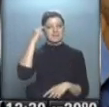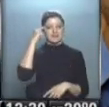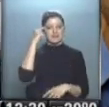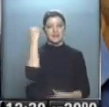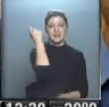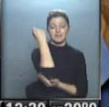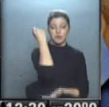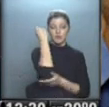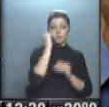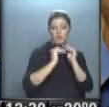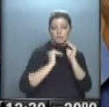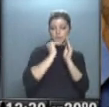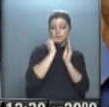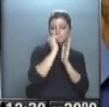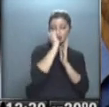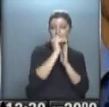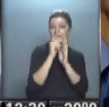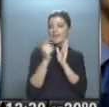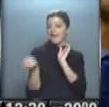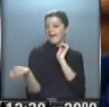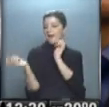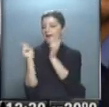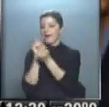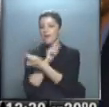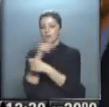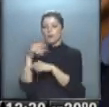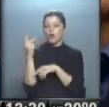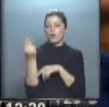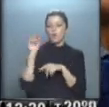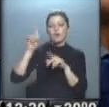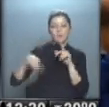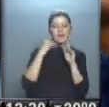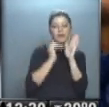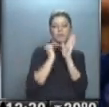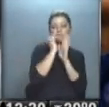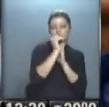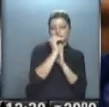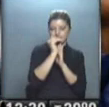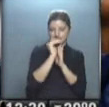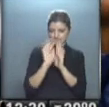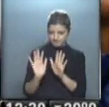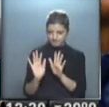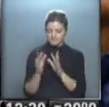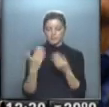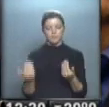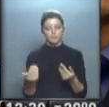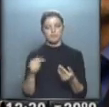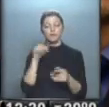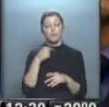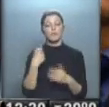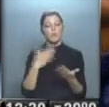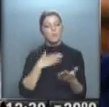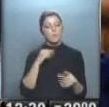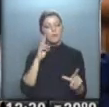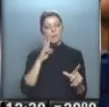de escala se trasladan a los precios. Es decir, uno lo observa